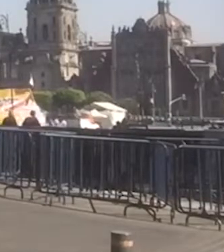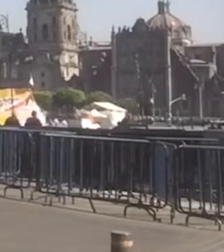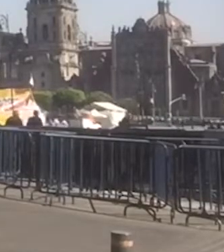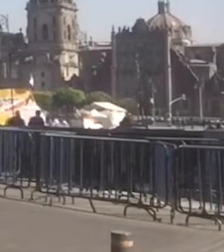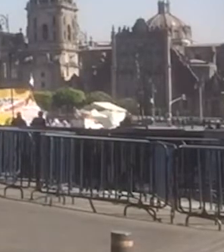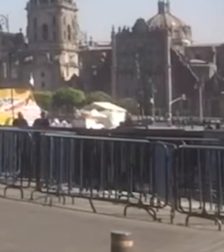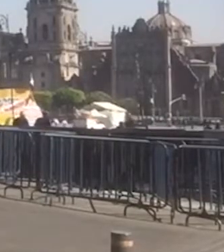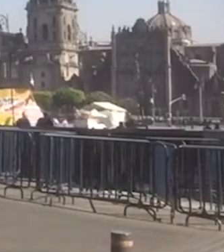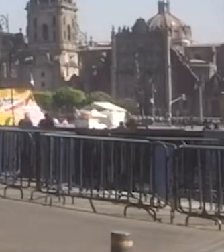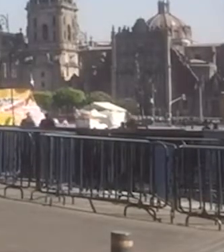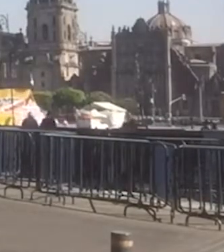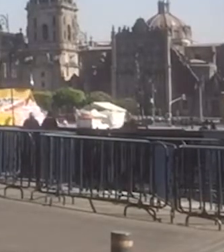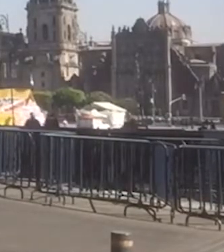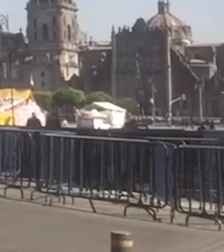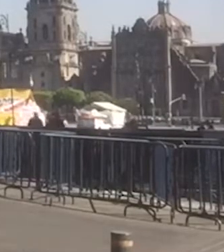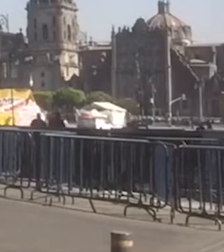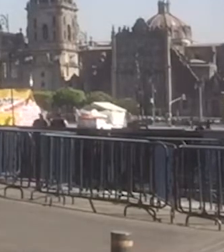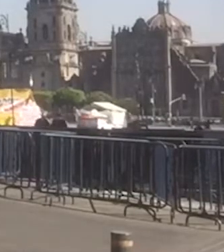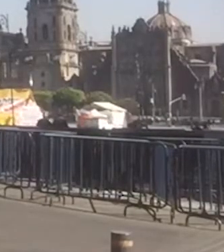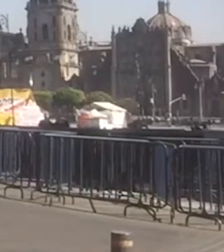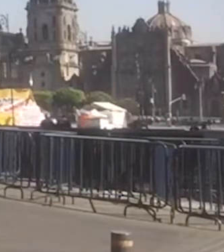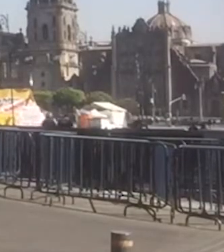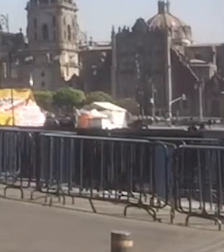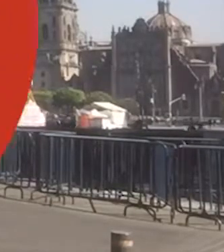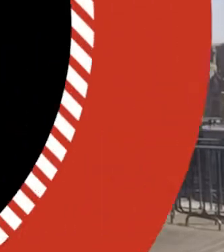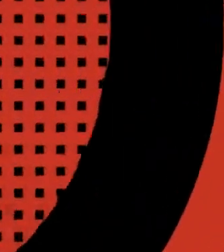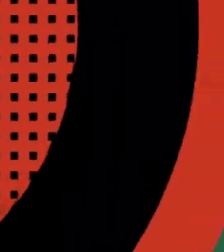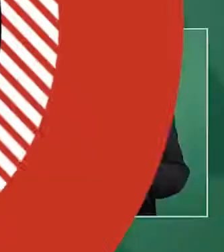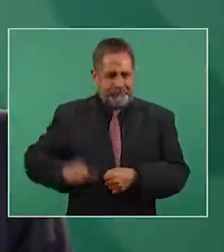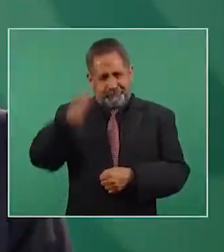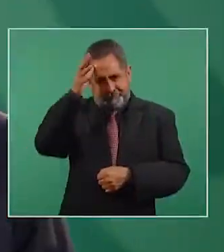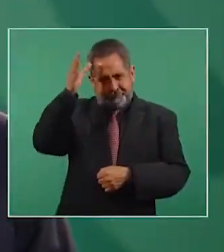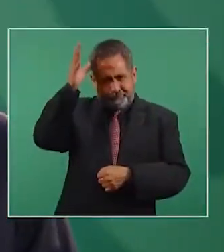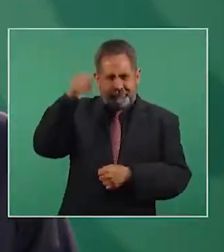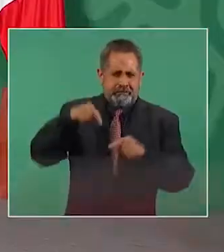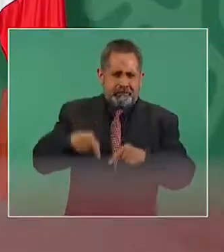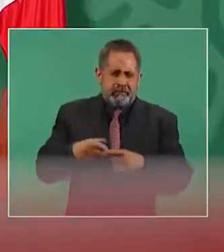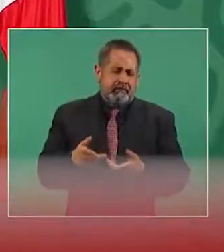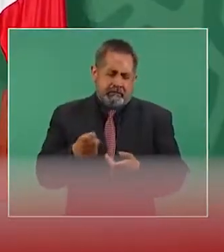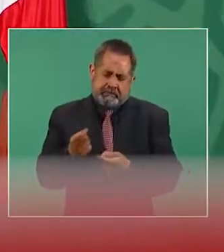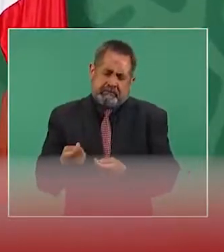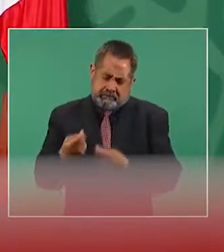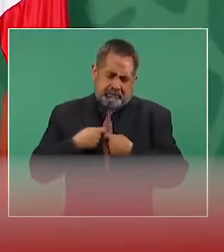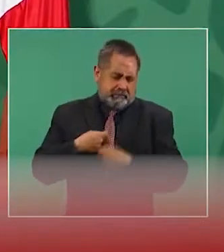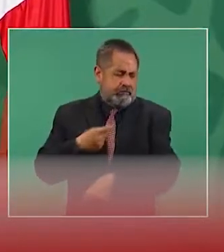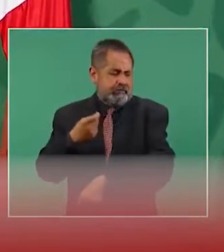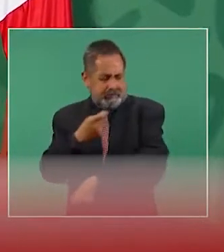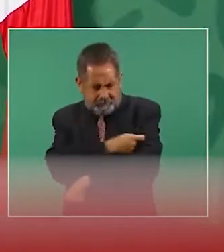trombos en la cuestión cerebral. Vamos a ver cómo lo dijo el presidente de la República. Pues esa es la que me voy a poner,